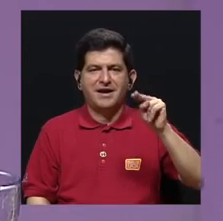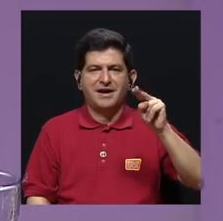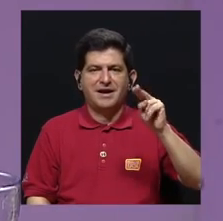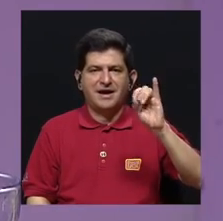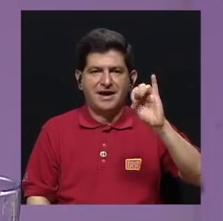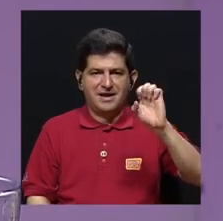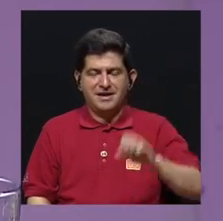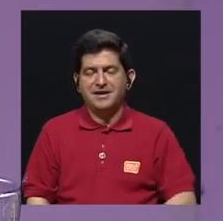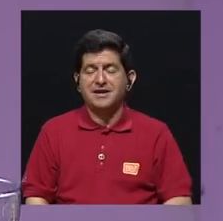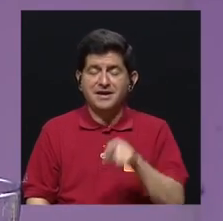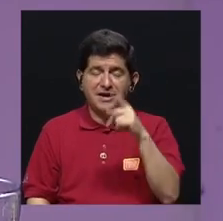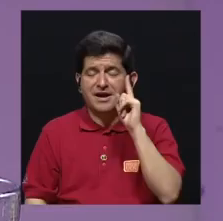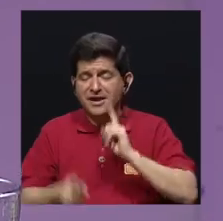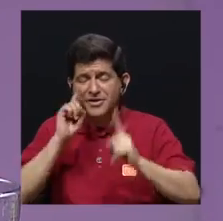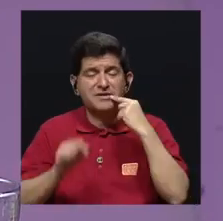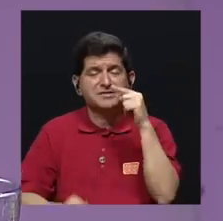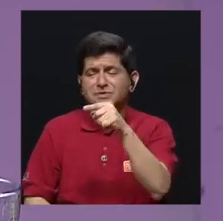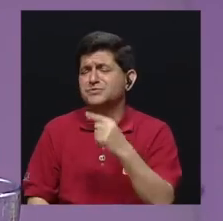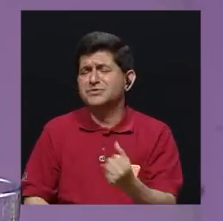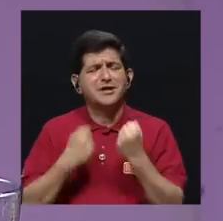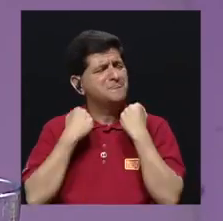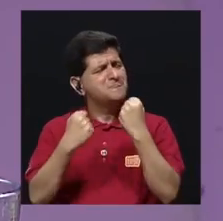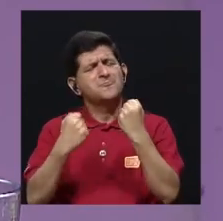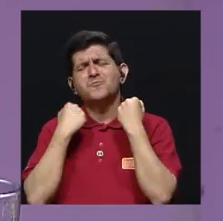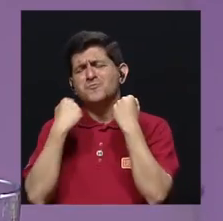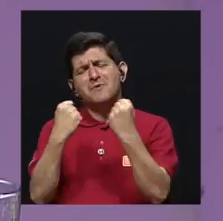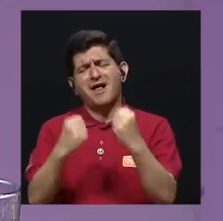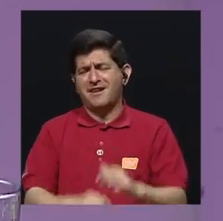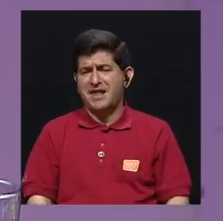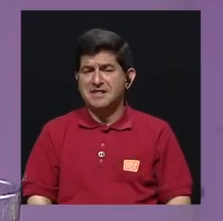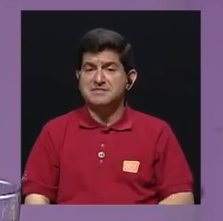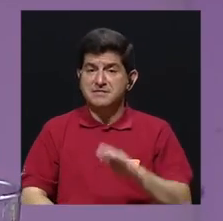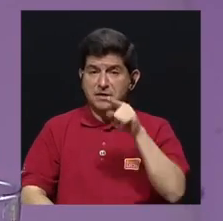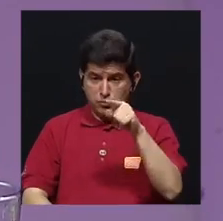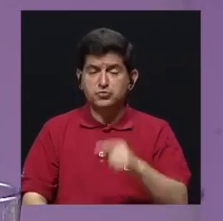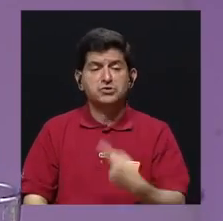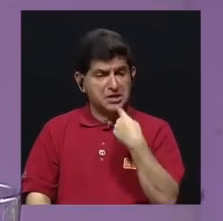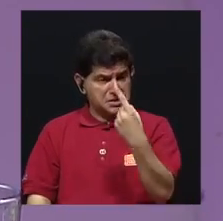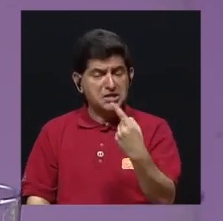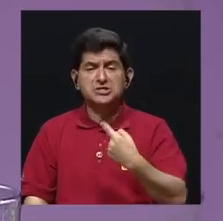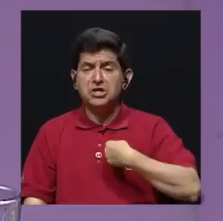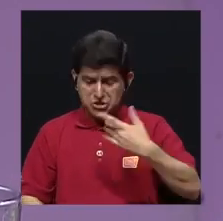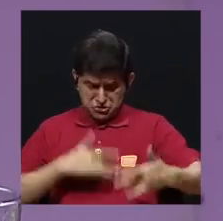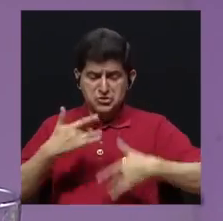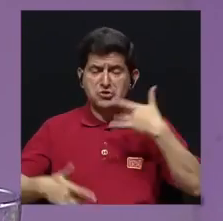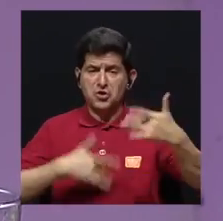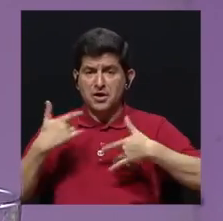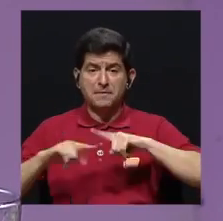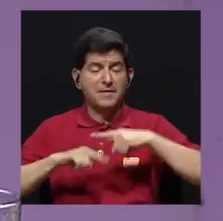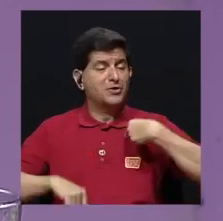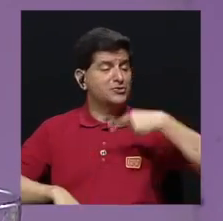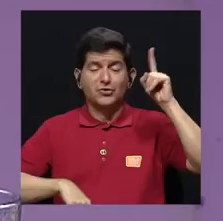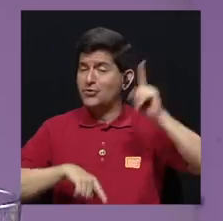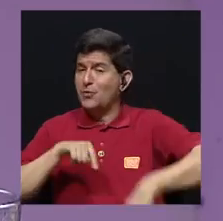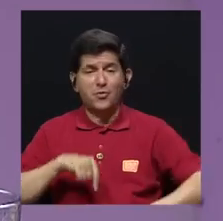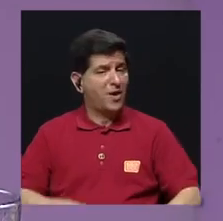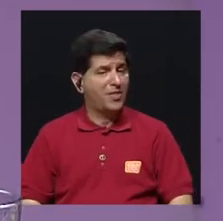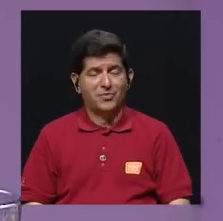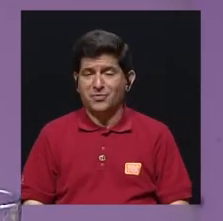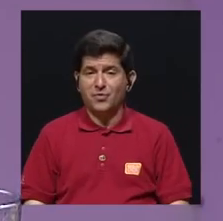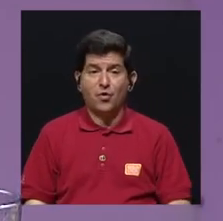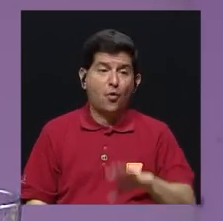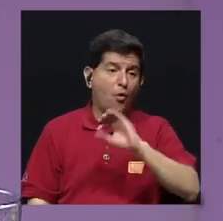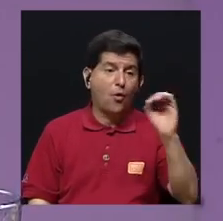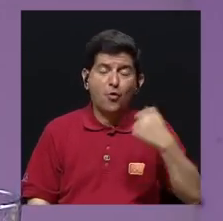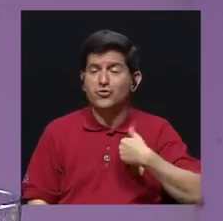Hania, uh-huh, la que se puso a llorar con nosotros, dice, es que ustedes son muy valientes, porque se atreven a decir lo que yo siento, pero no